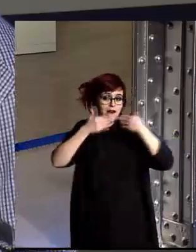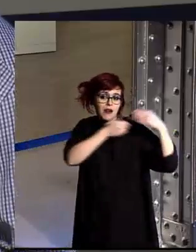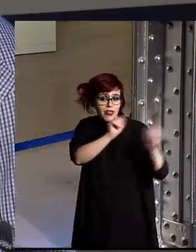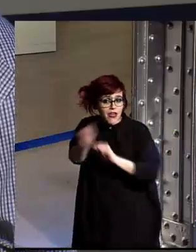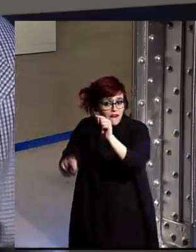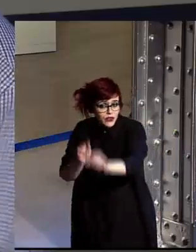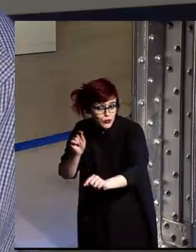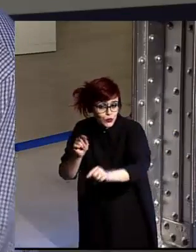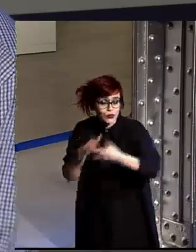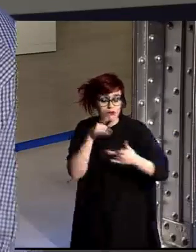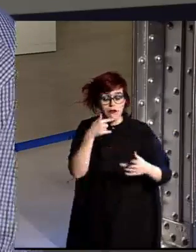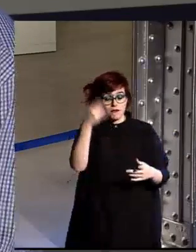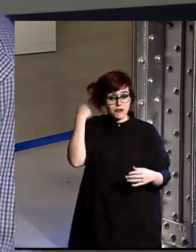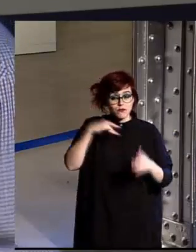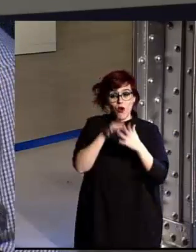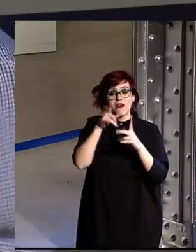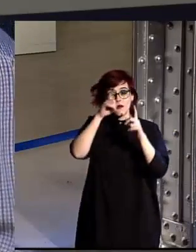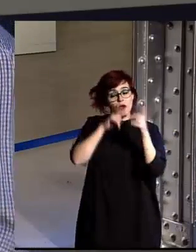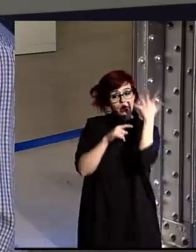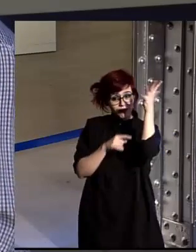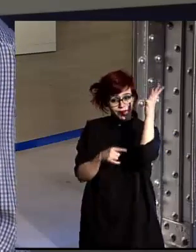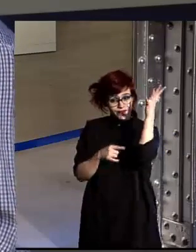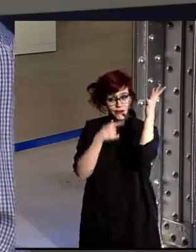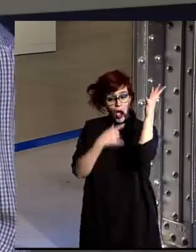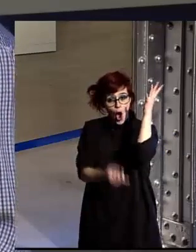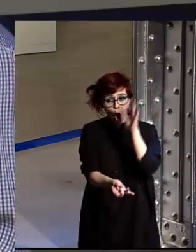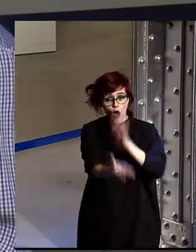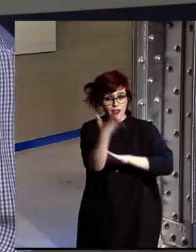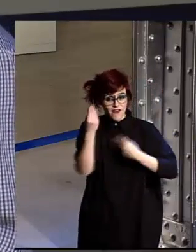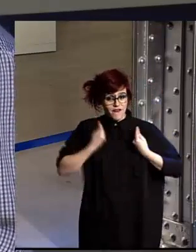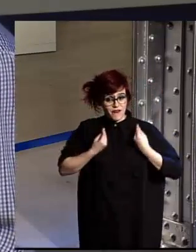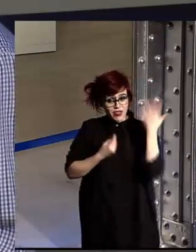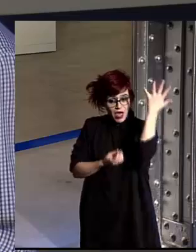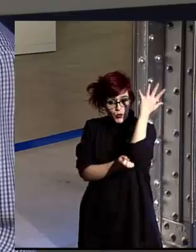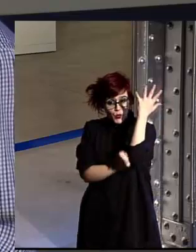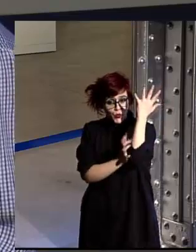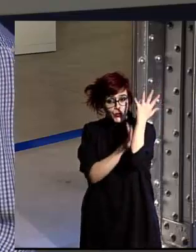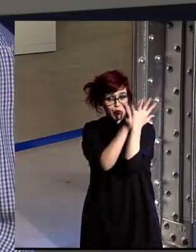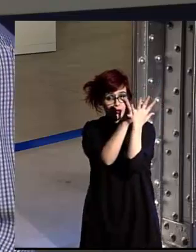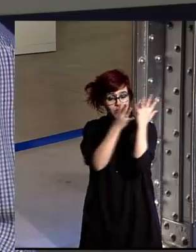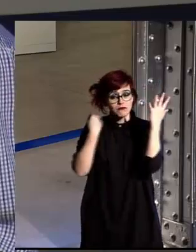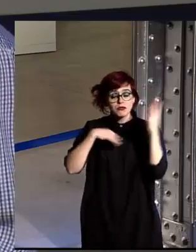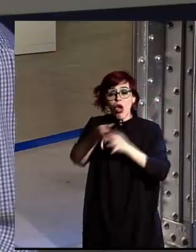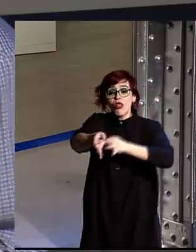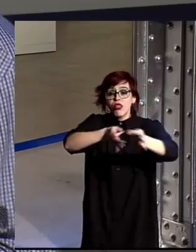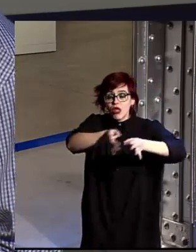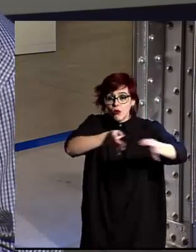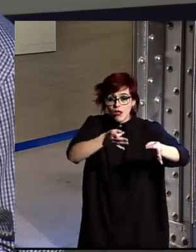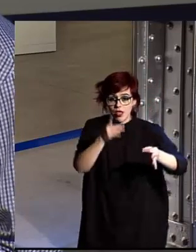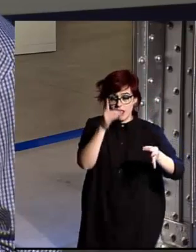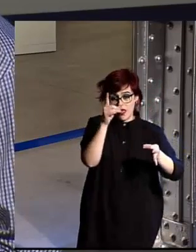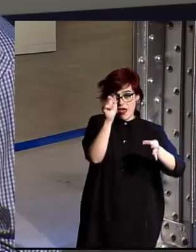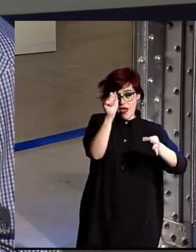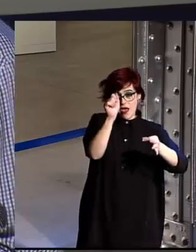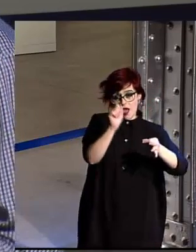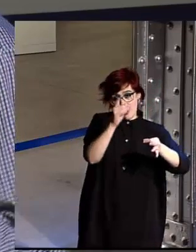raíces del origen de la vida que ponía y en ese tronco común, ¿no? Cuando aparecen las primeras células que suponemos que tenían genoma de RNA,